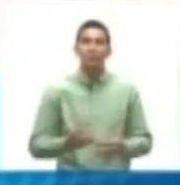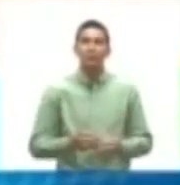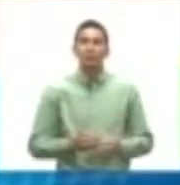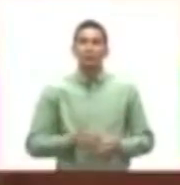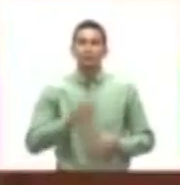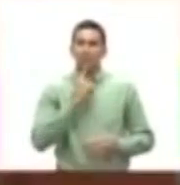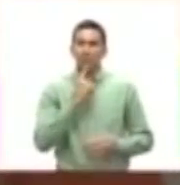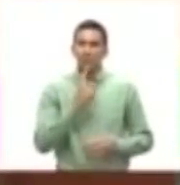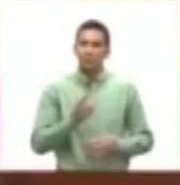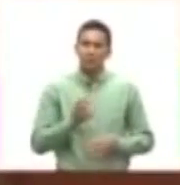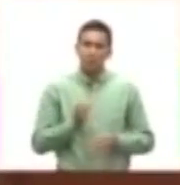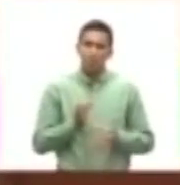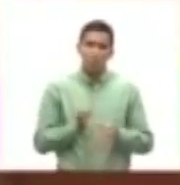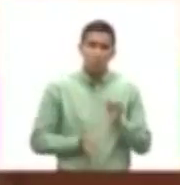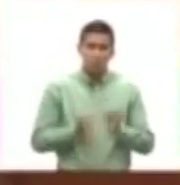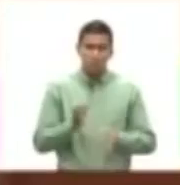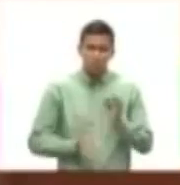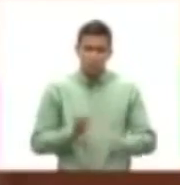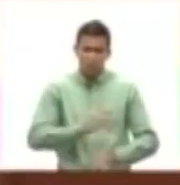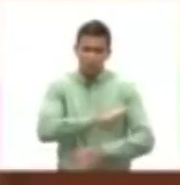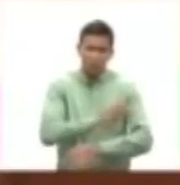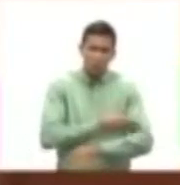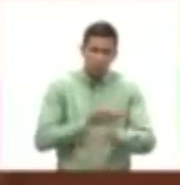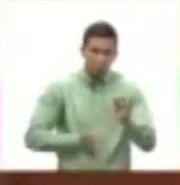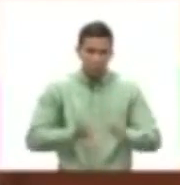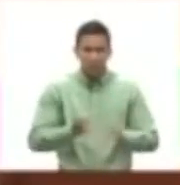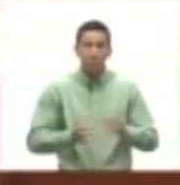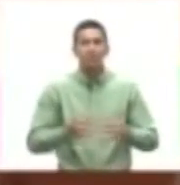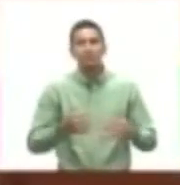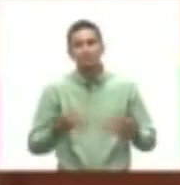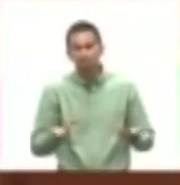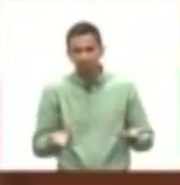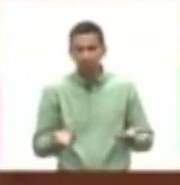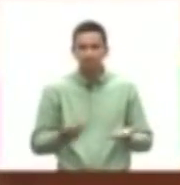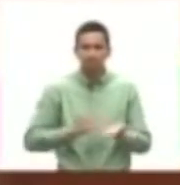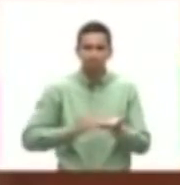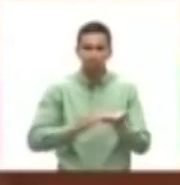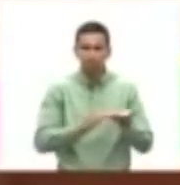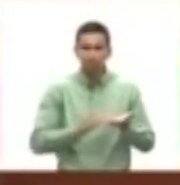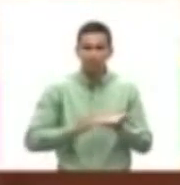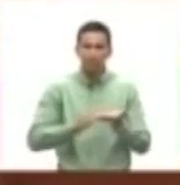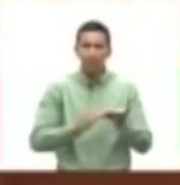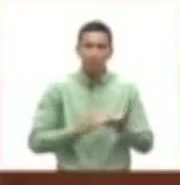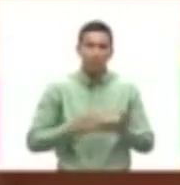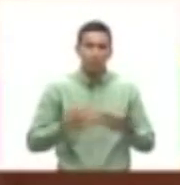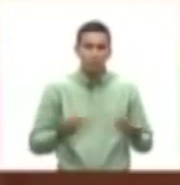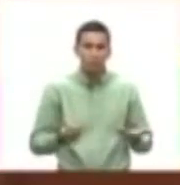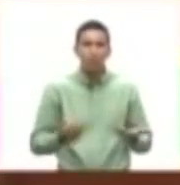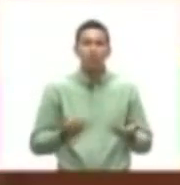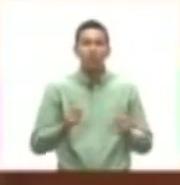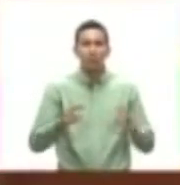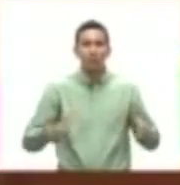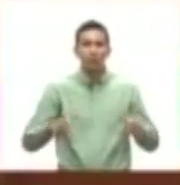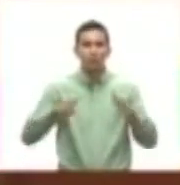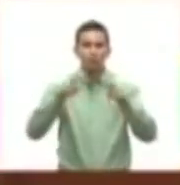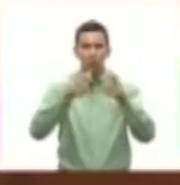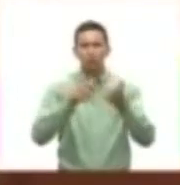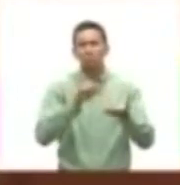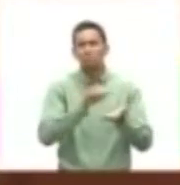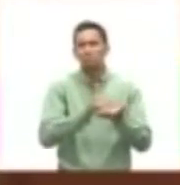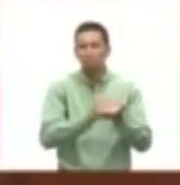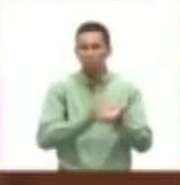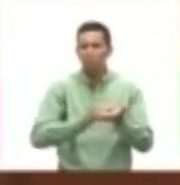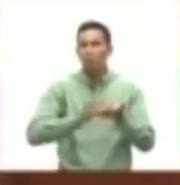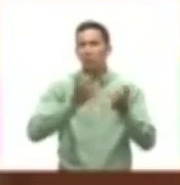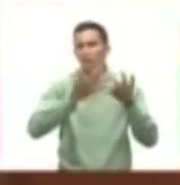sobre el país. Pues no. Me muero la pena, pero no, usted no puede decir que se acabó la separación de poderes, porque va a haber el Congreso funcionando igualitico,